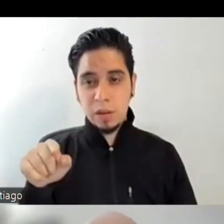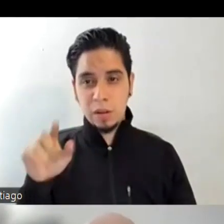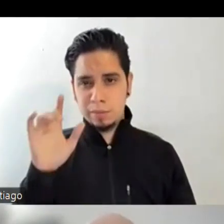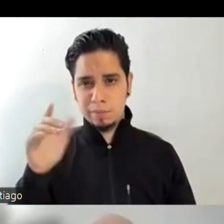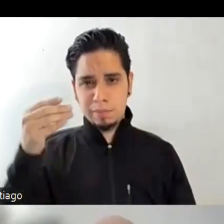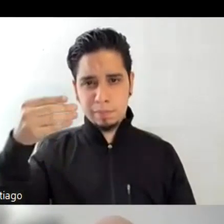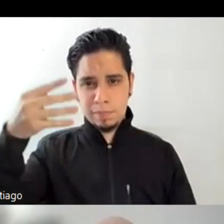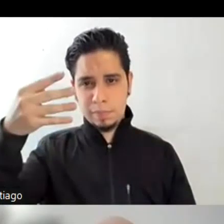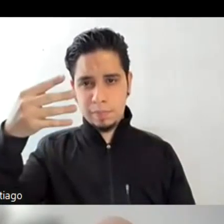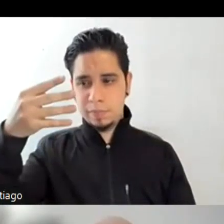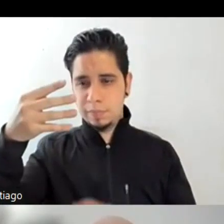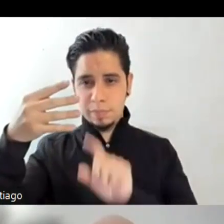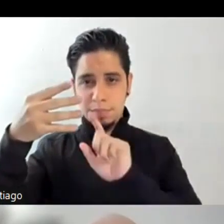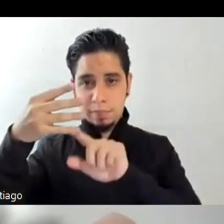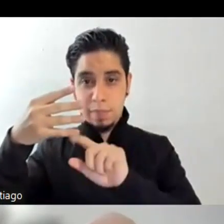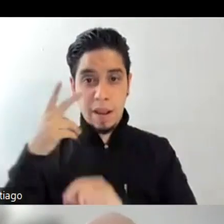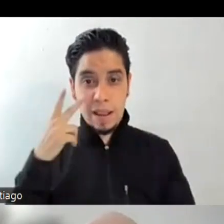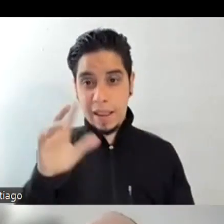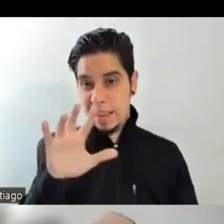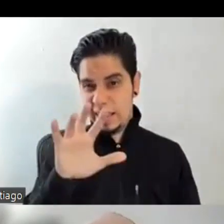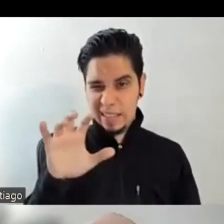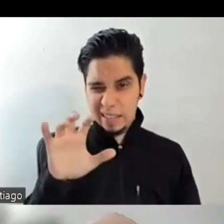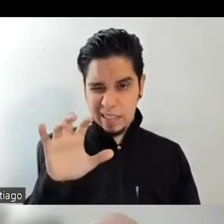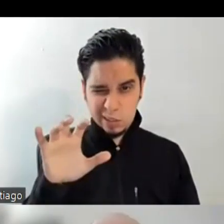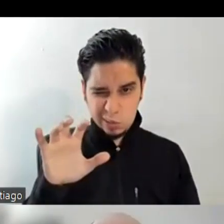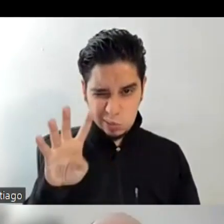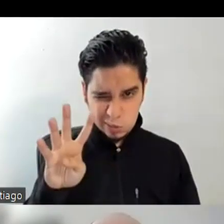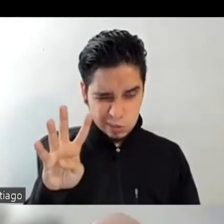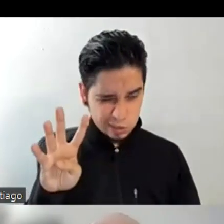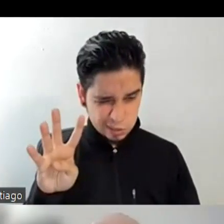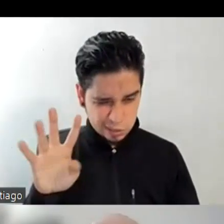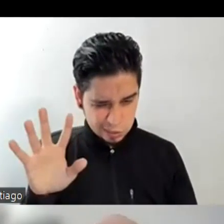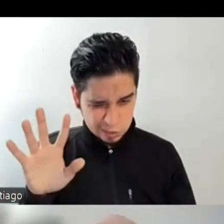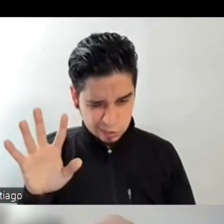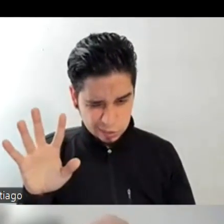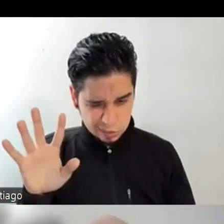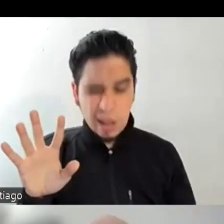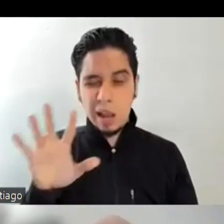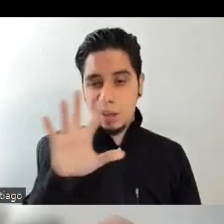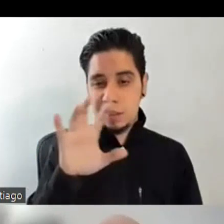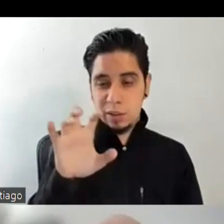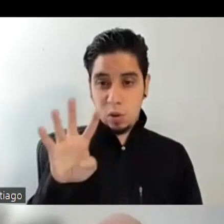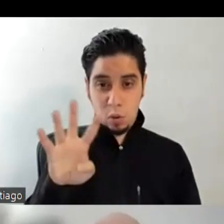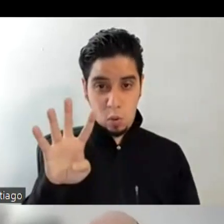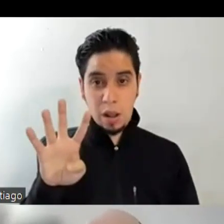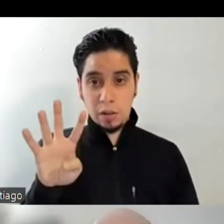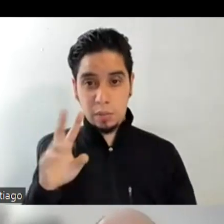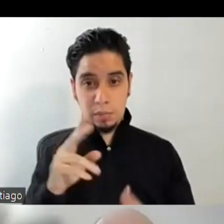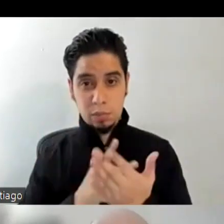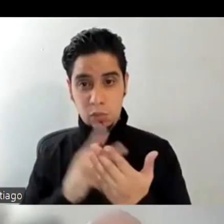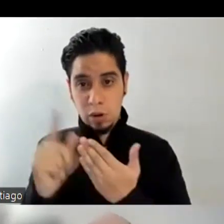con los 500 y pico, ya 500, ¿qué? ¿Cuatro, cinco? ¡Cuatro! ¡Cuatro! Programas